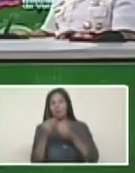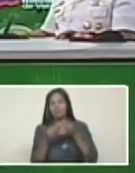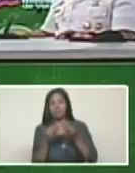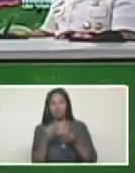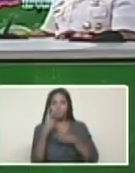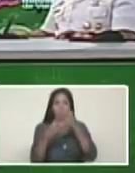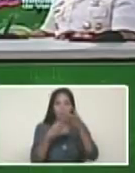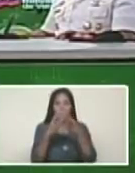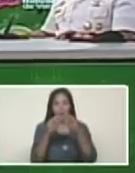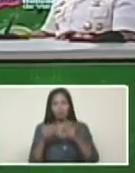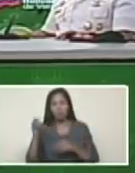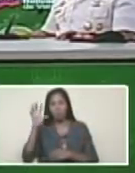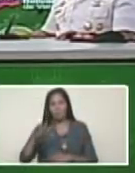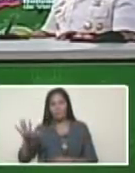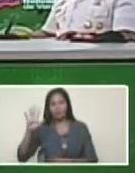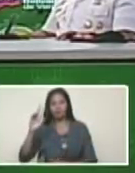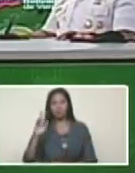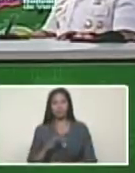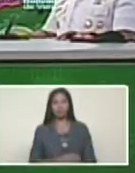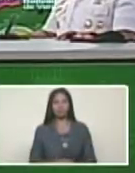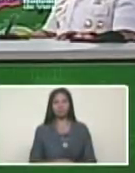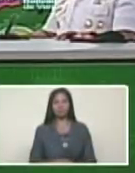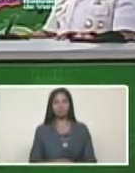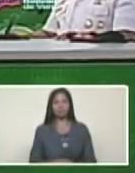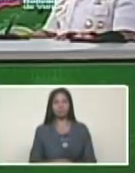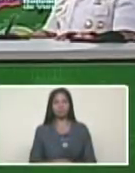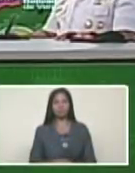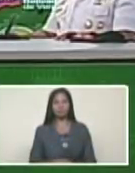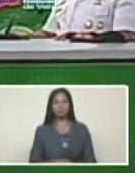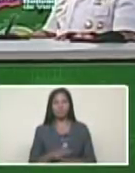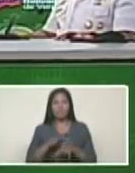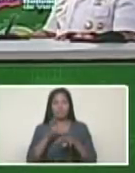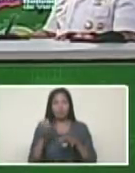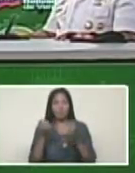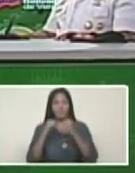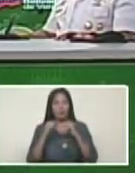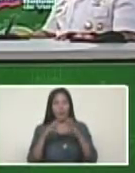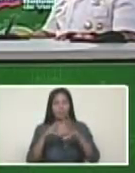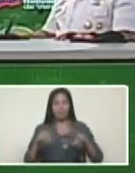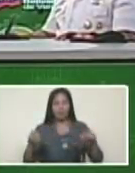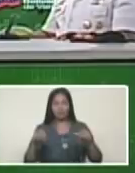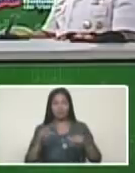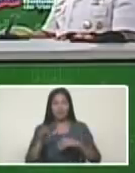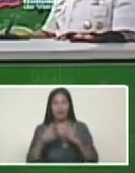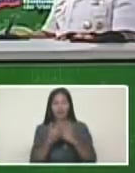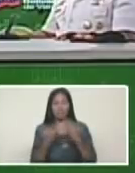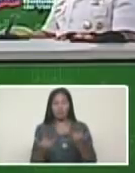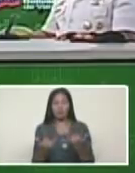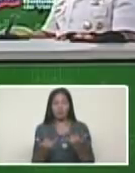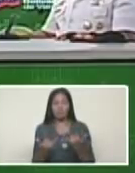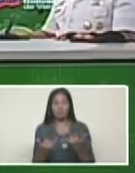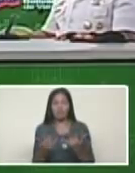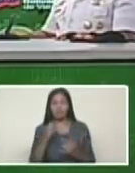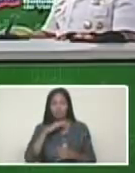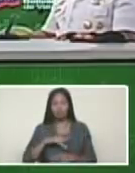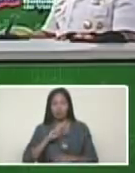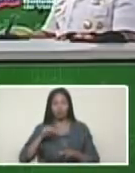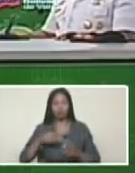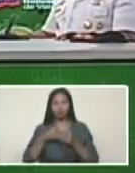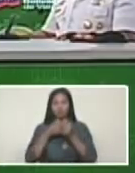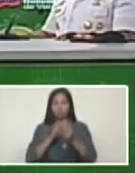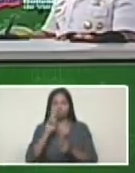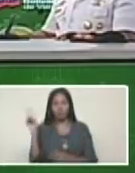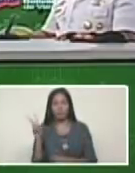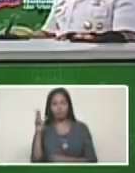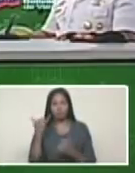país, y dejó preparado el terreno para esta gesta histórica que estamos librando los